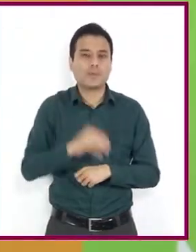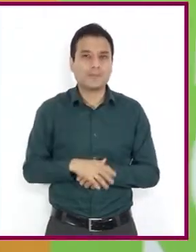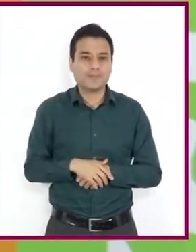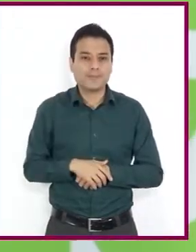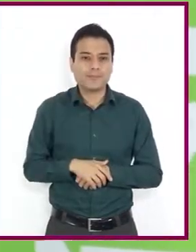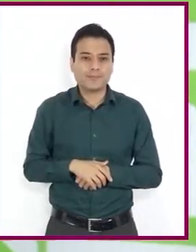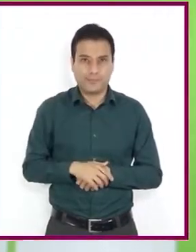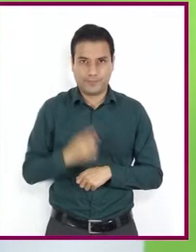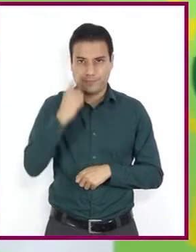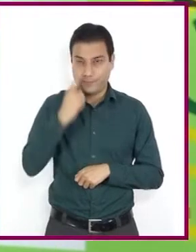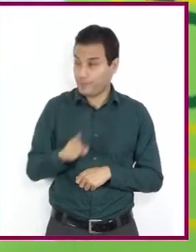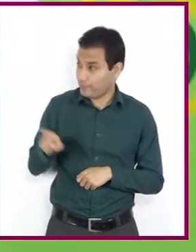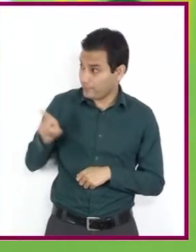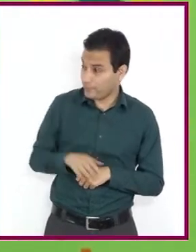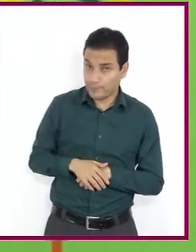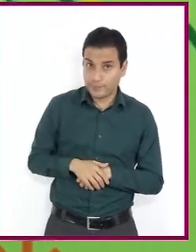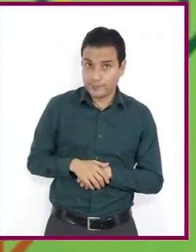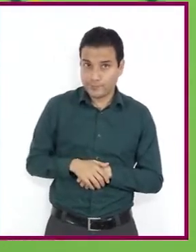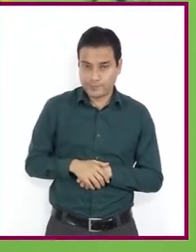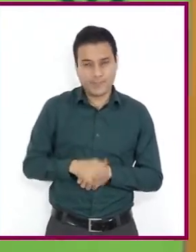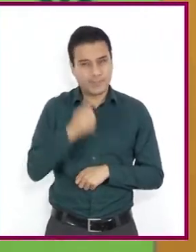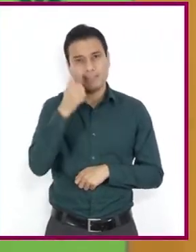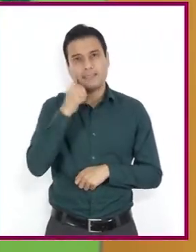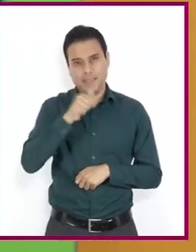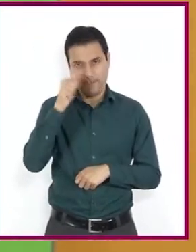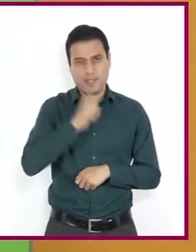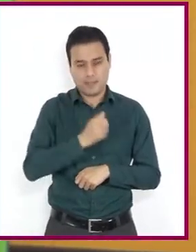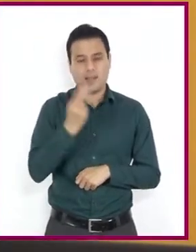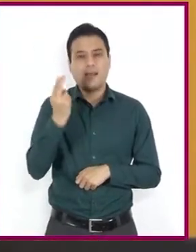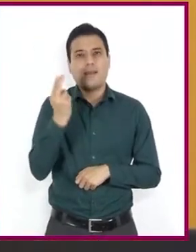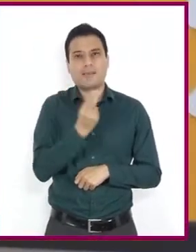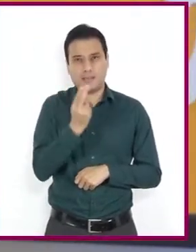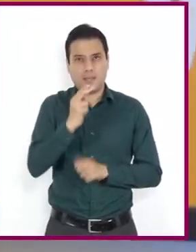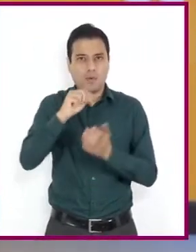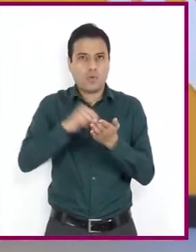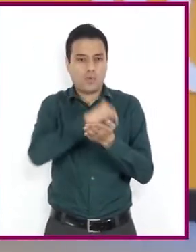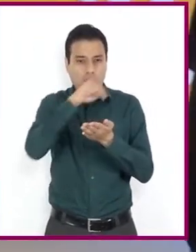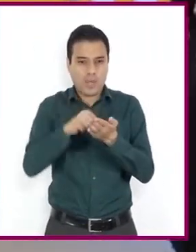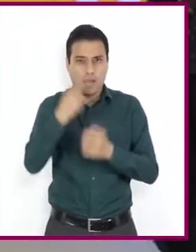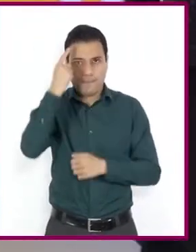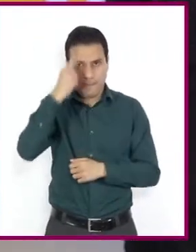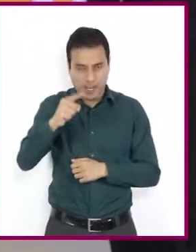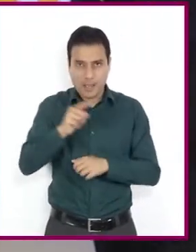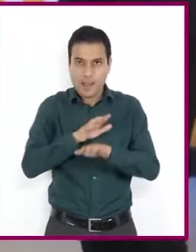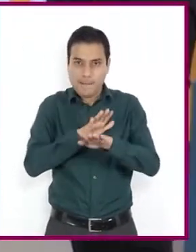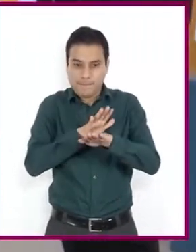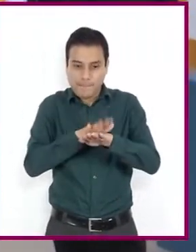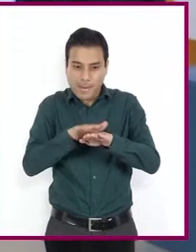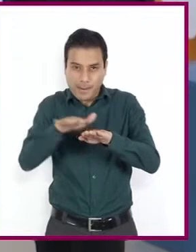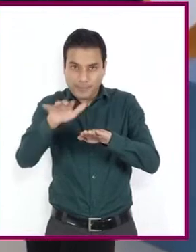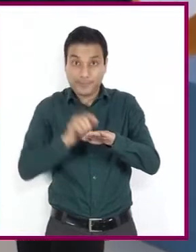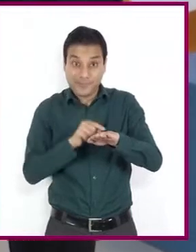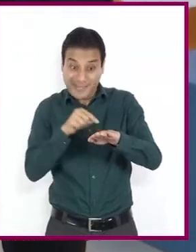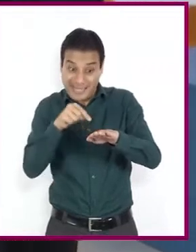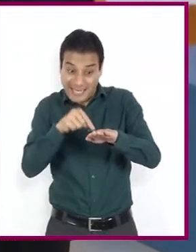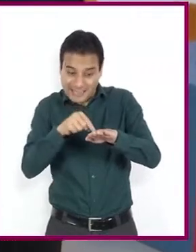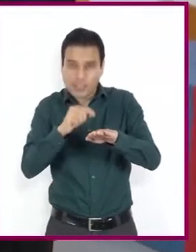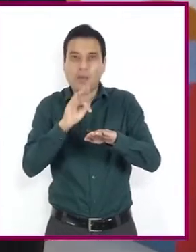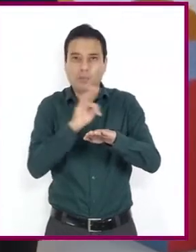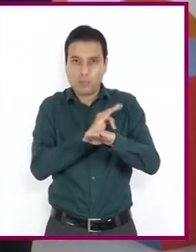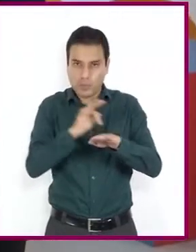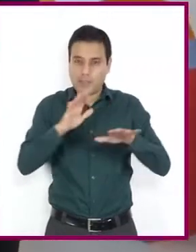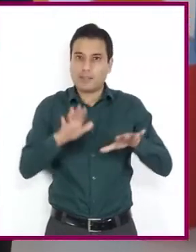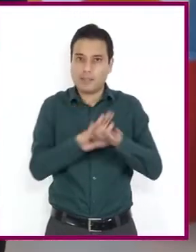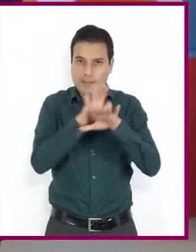onda que necesita de un medio para propagarse y la sustancia del medio se deforma conforme la onda